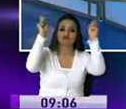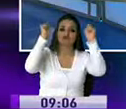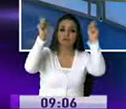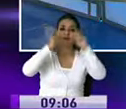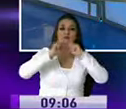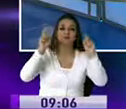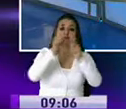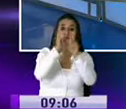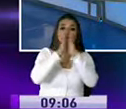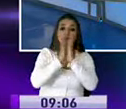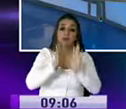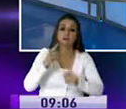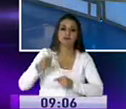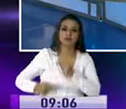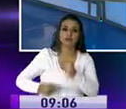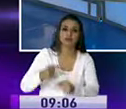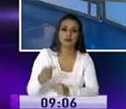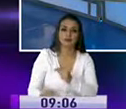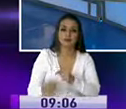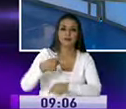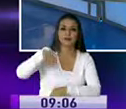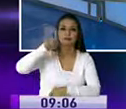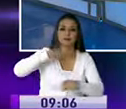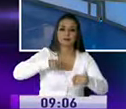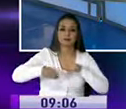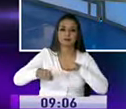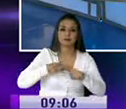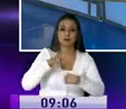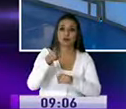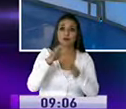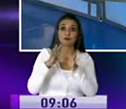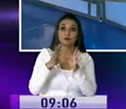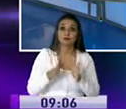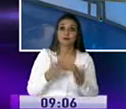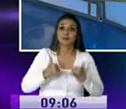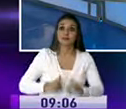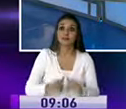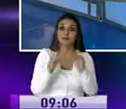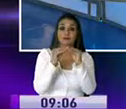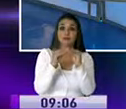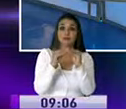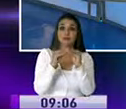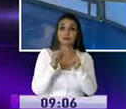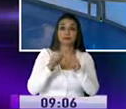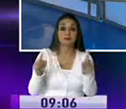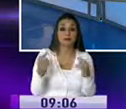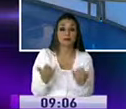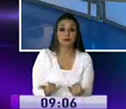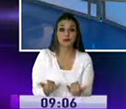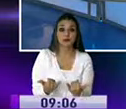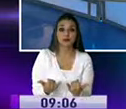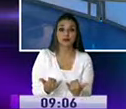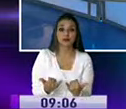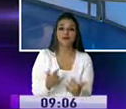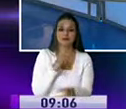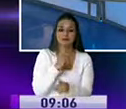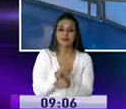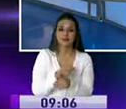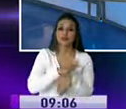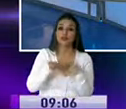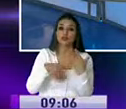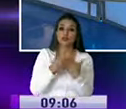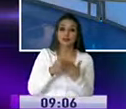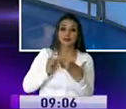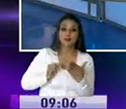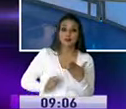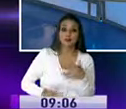es tradicional el Día del Trabajo. Mientras tanto, compañeros, ustedes continúan con más, sin antes decirles que, por supuesto, todos los detalles